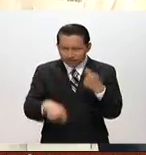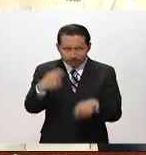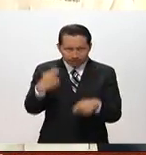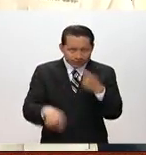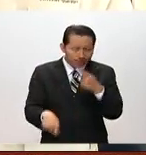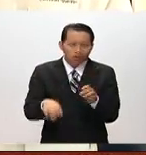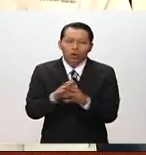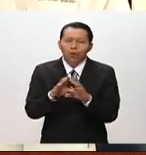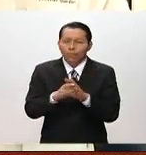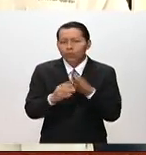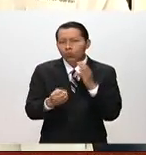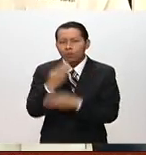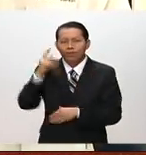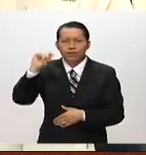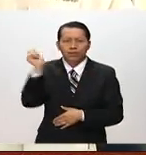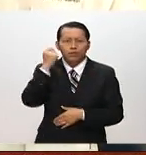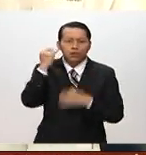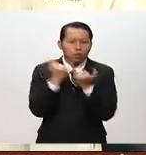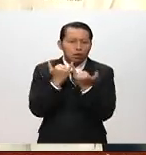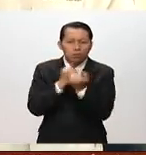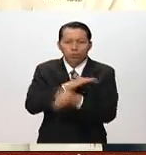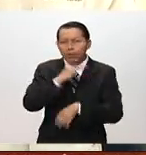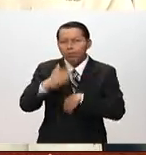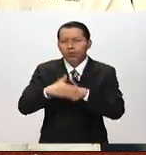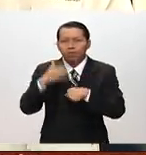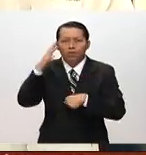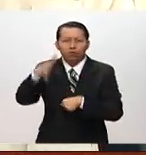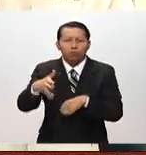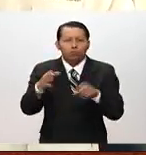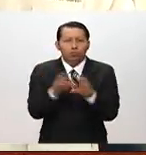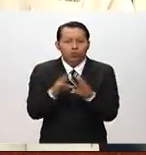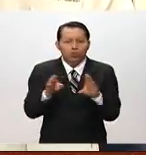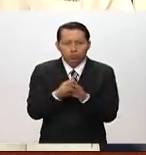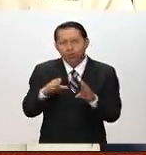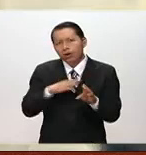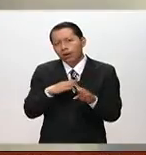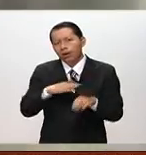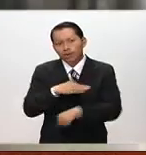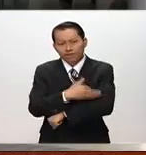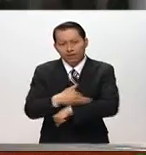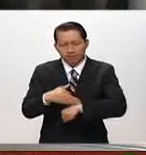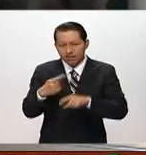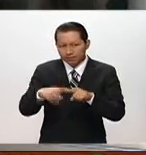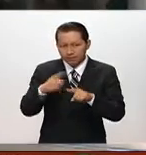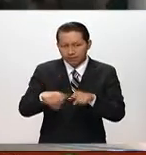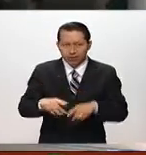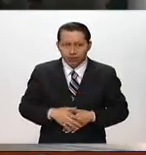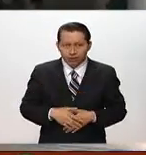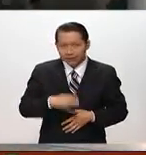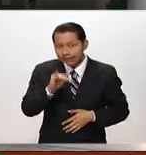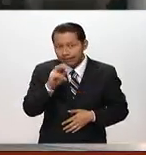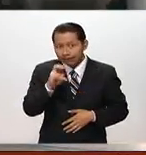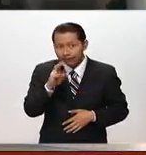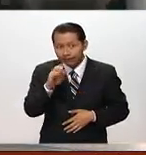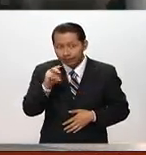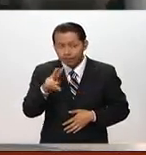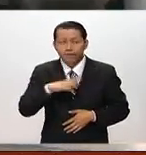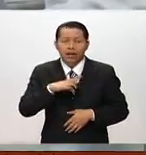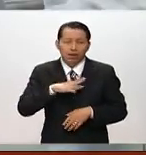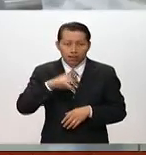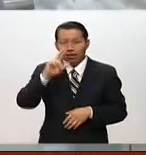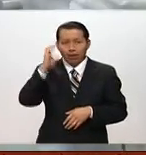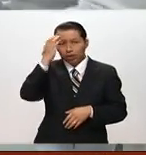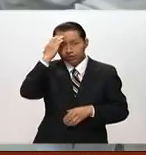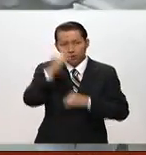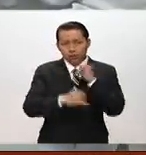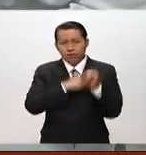nueva tecnología que se prevé para el futuro, telefonía celular. El CIMBESTAF cuenta con reconocimiento